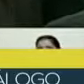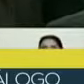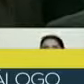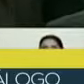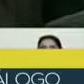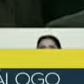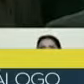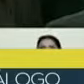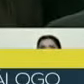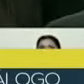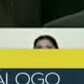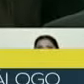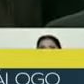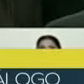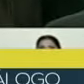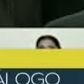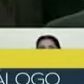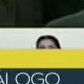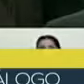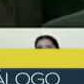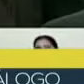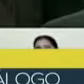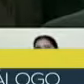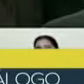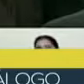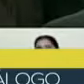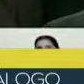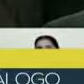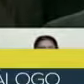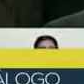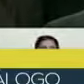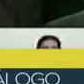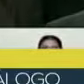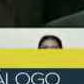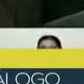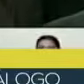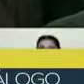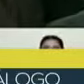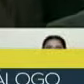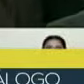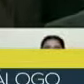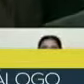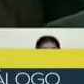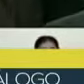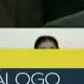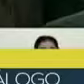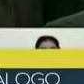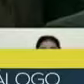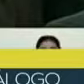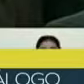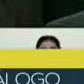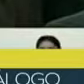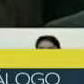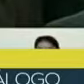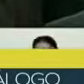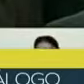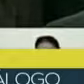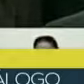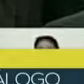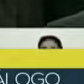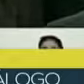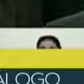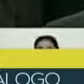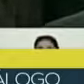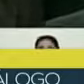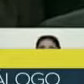Hace poco vimos unos aviones rusos aquí en Venezuela. ¿Puede seguir más presencia militar ruso aquí en Venezuela? Muchas